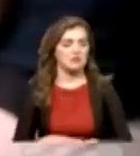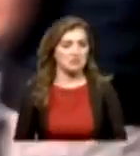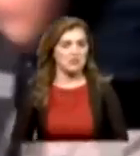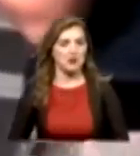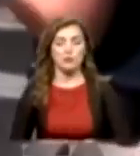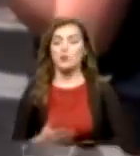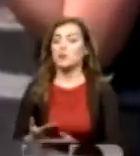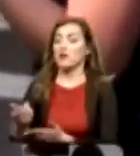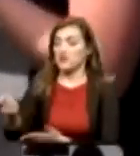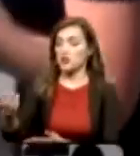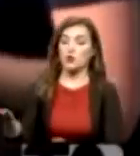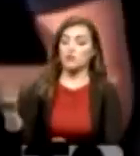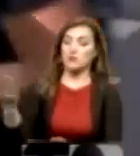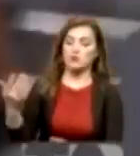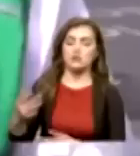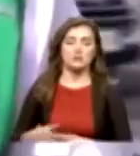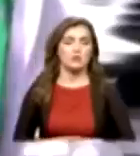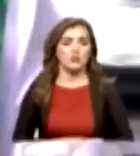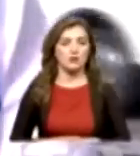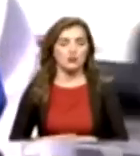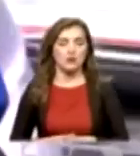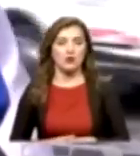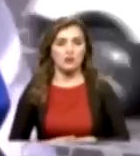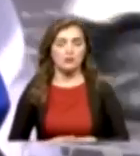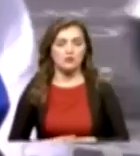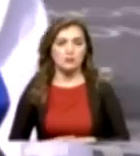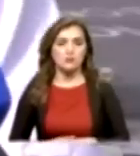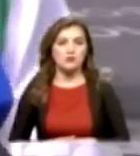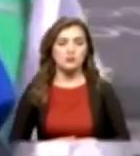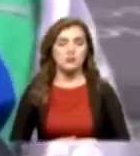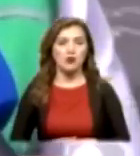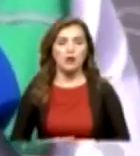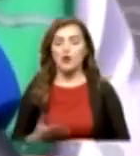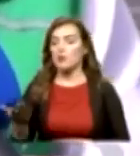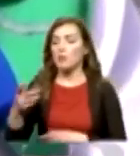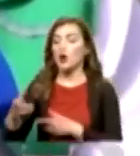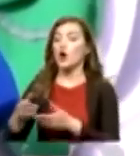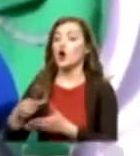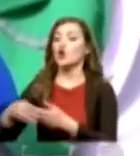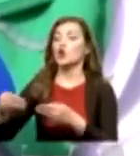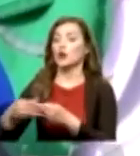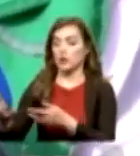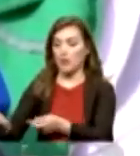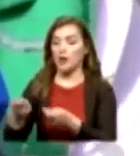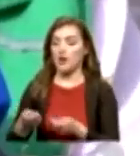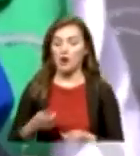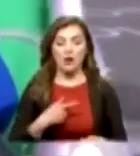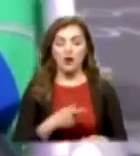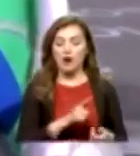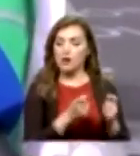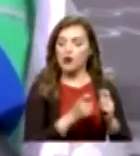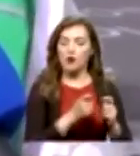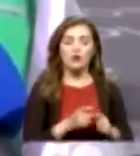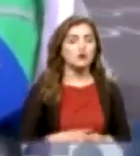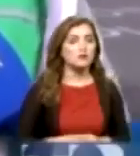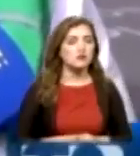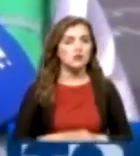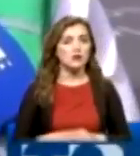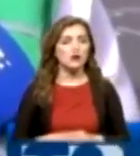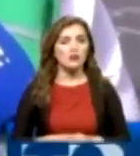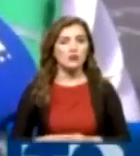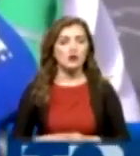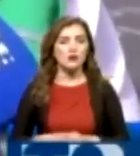despojarlo del poco dinero que tenía que luego en la terminad el amigo dijo vamos a cambiar los dólares porque Ecuador maneja dólar y ya se